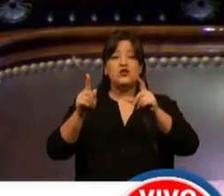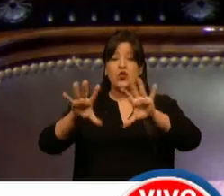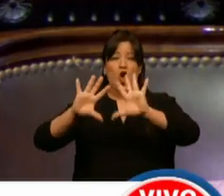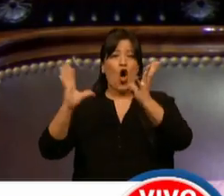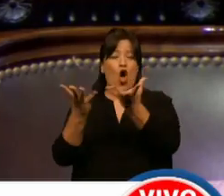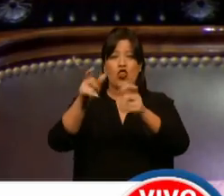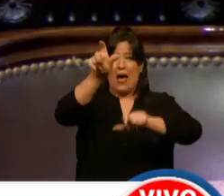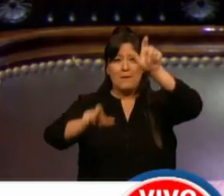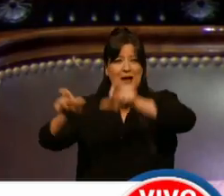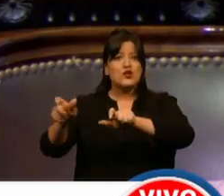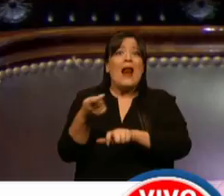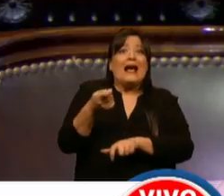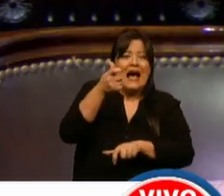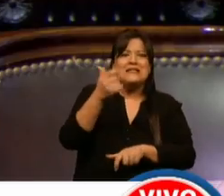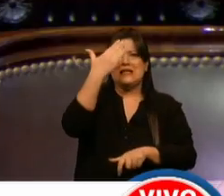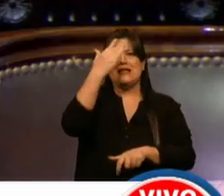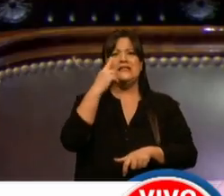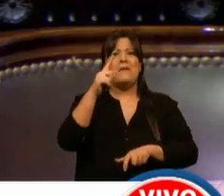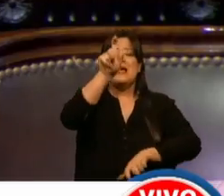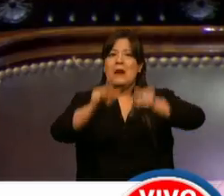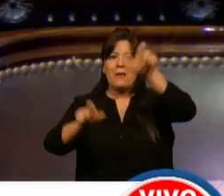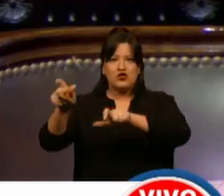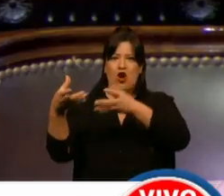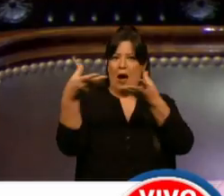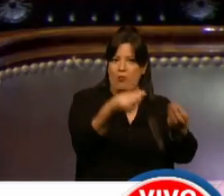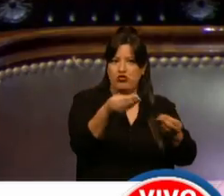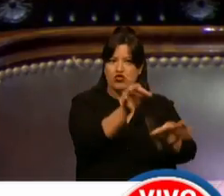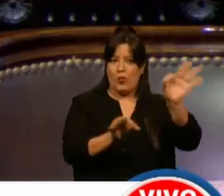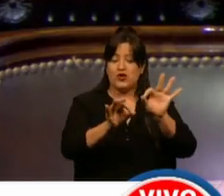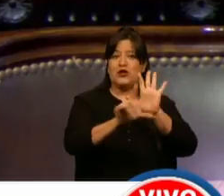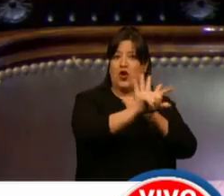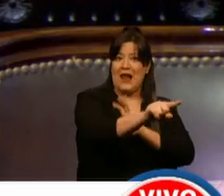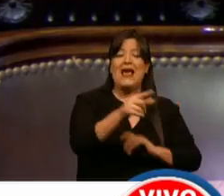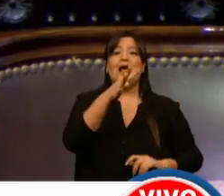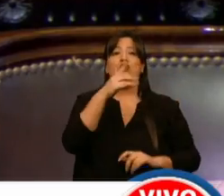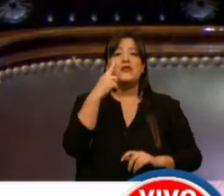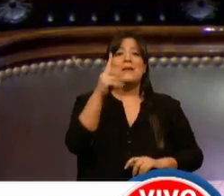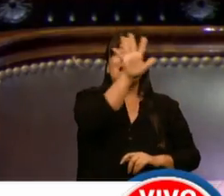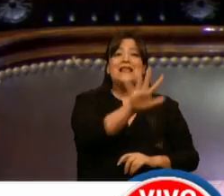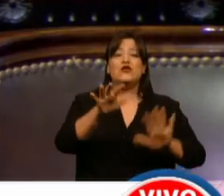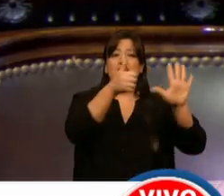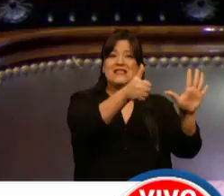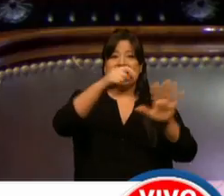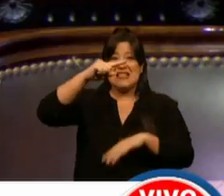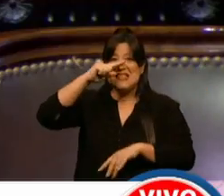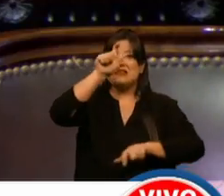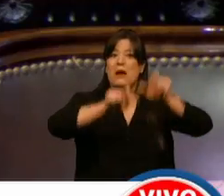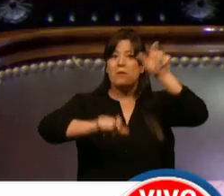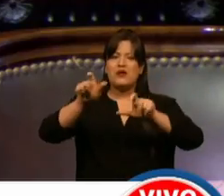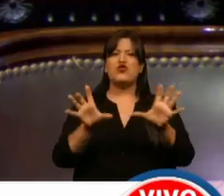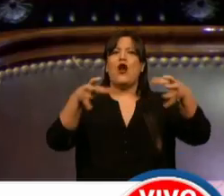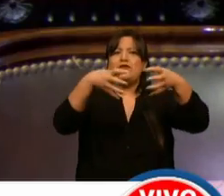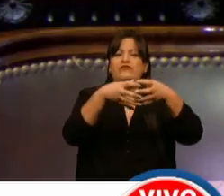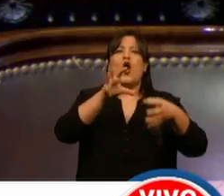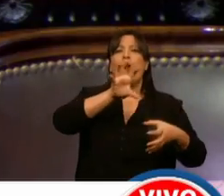de casi 15.000 adherentes hubo 14 mil 567 que pertenecen a la